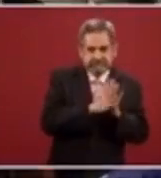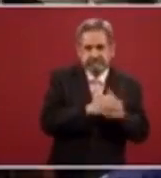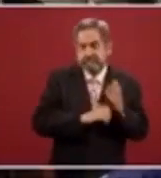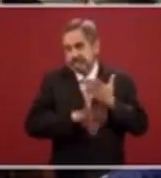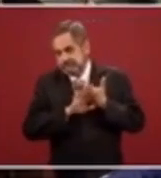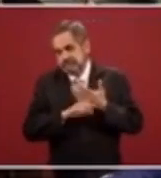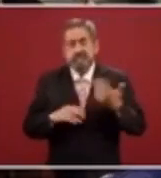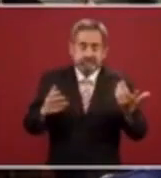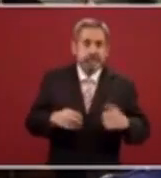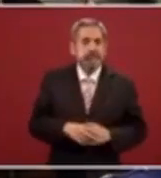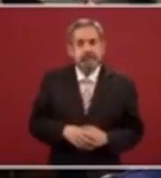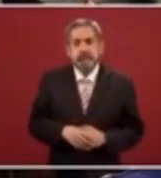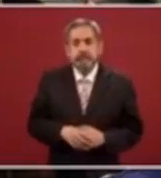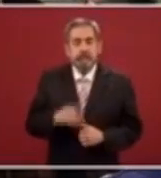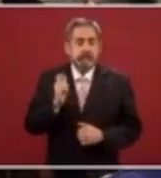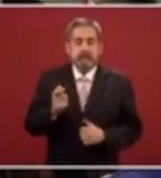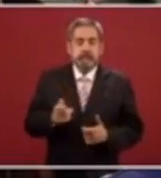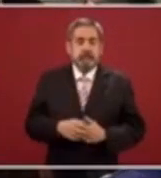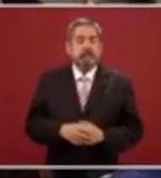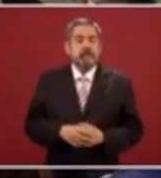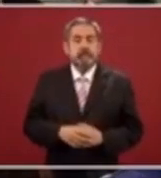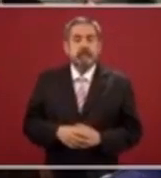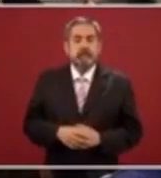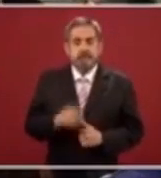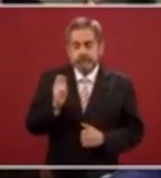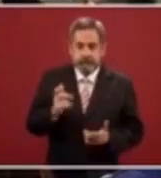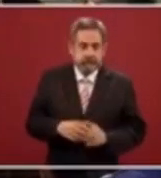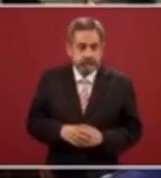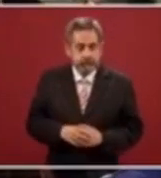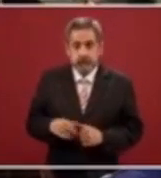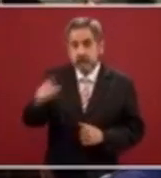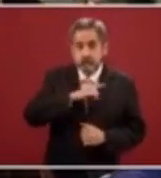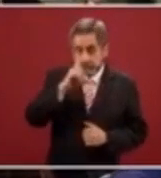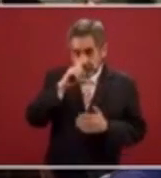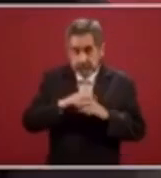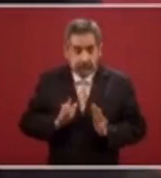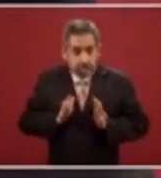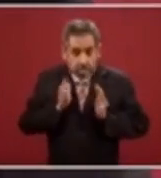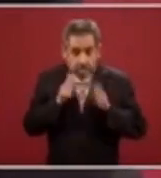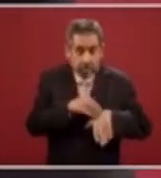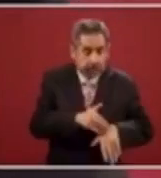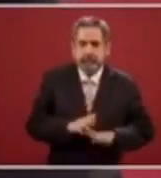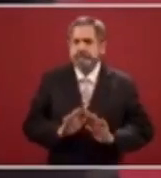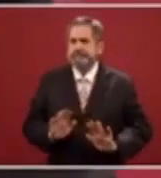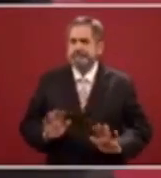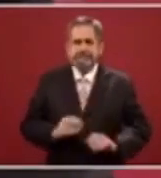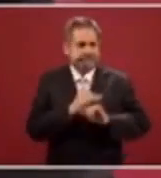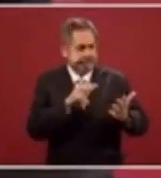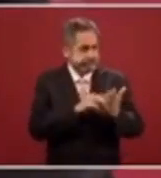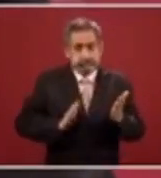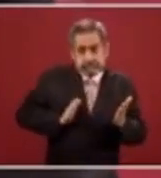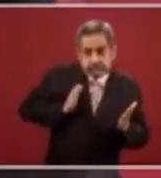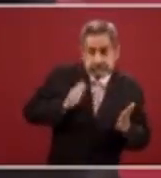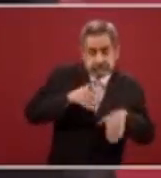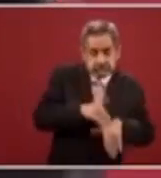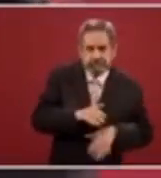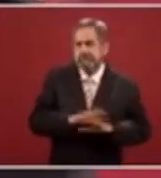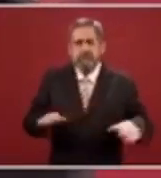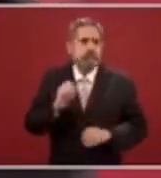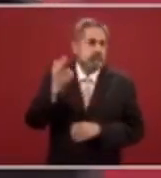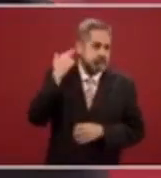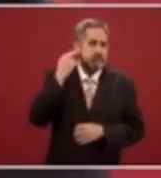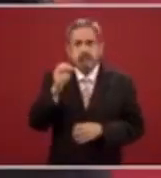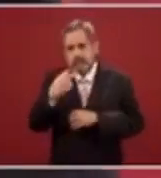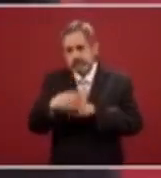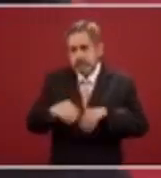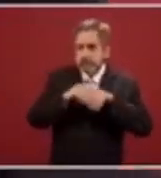y que pues no crea todo lo que publican los medios, o se da a conocer en la radio, o se ve en la